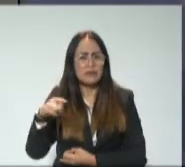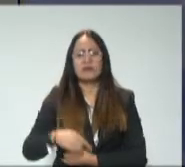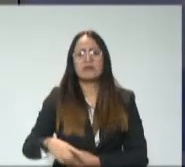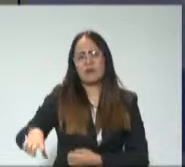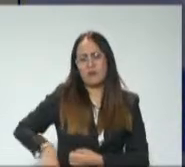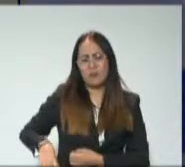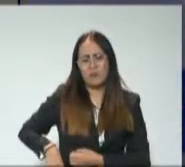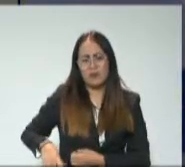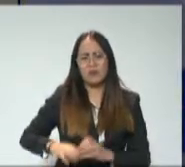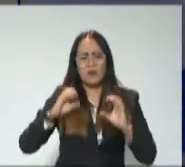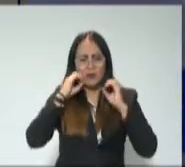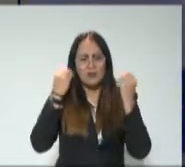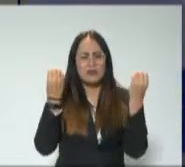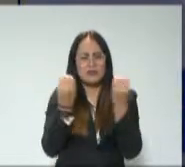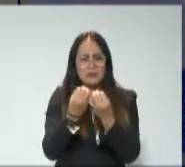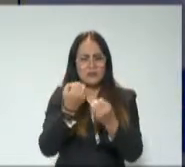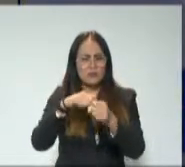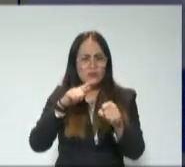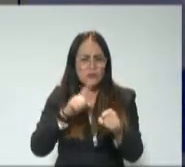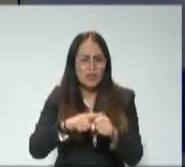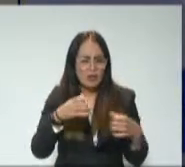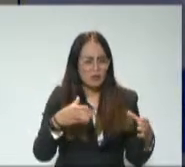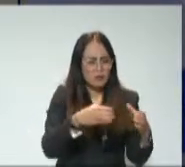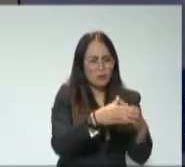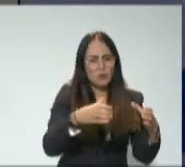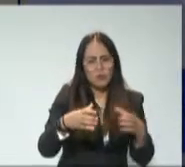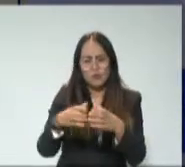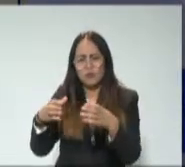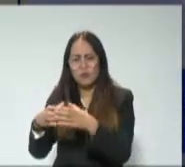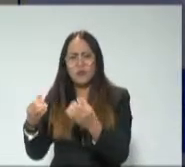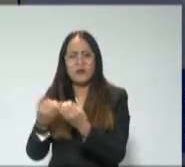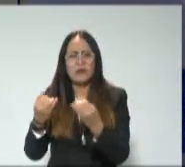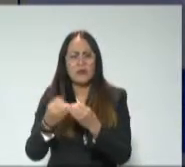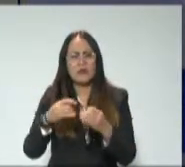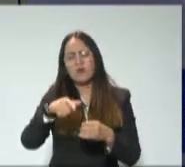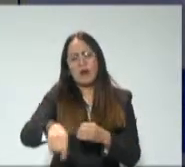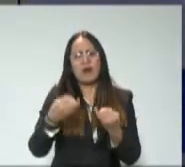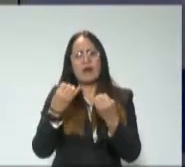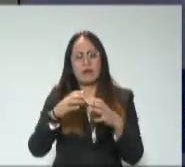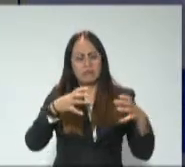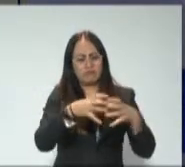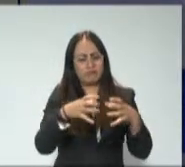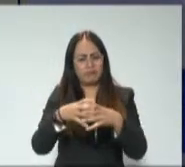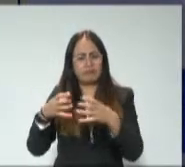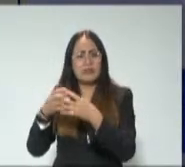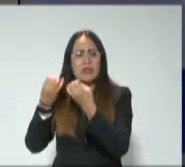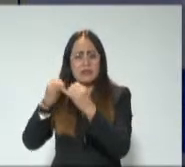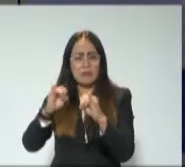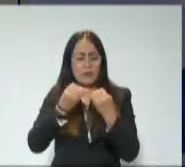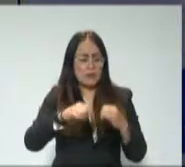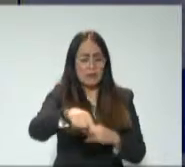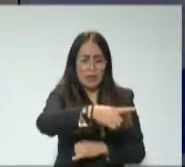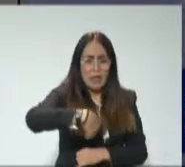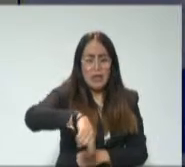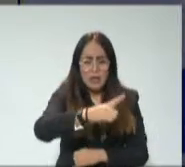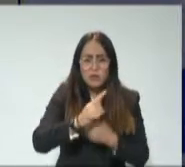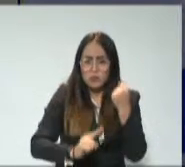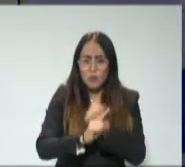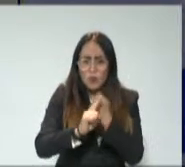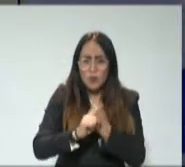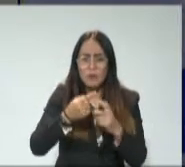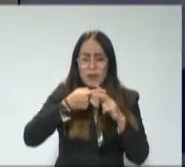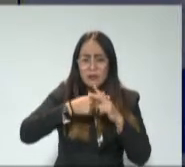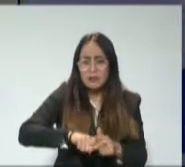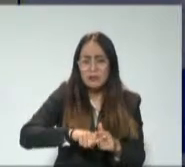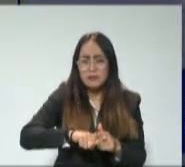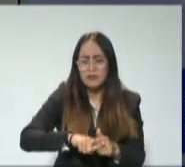sociales los grupos ciudadanos los órganos constitucionales autónomos no son el origen del problema Y sí